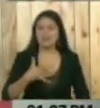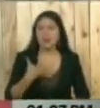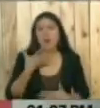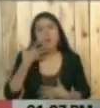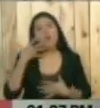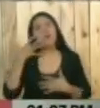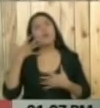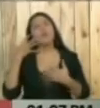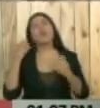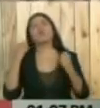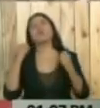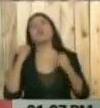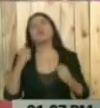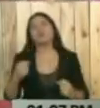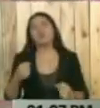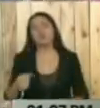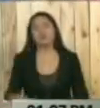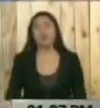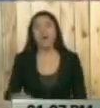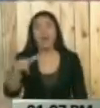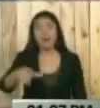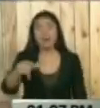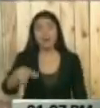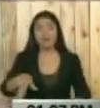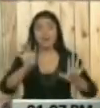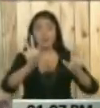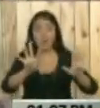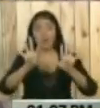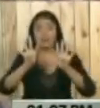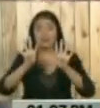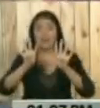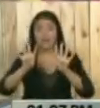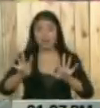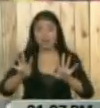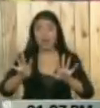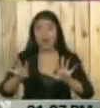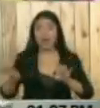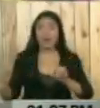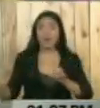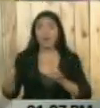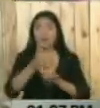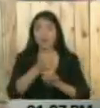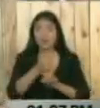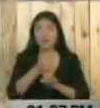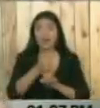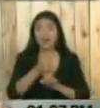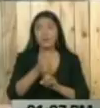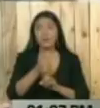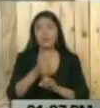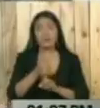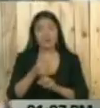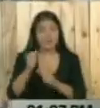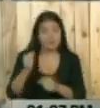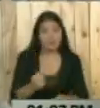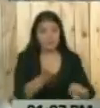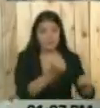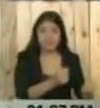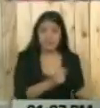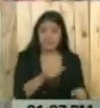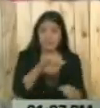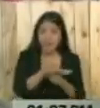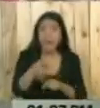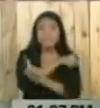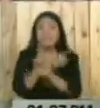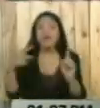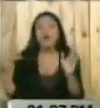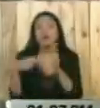orgullosos que en ese 99 encontramos la reconstrucción del Delta, pero en el